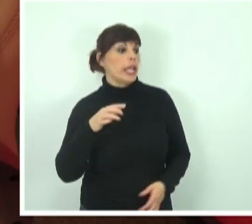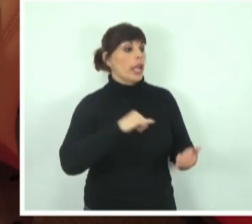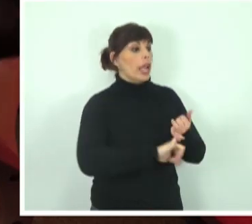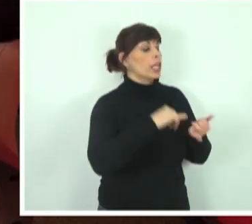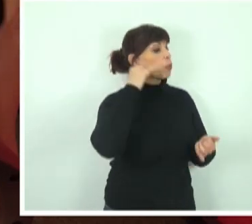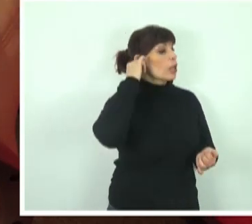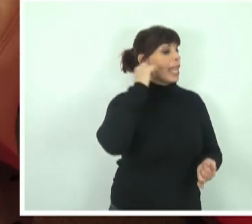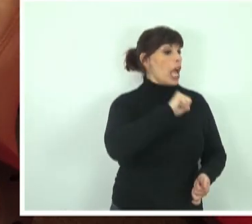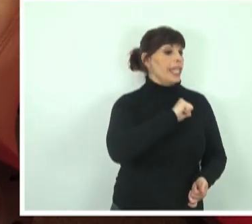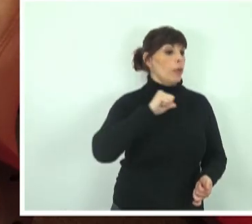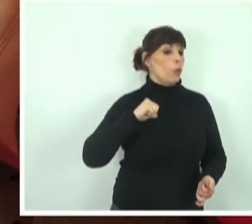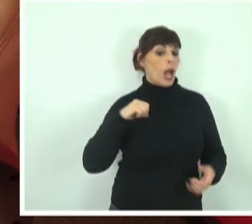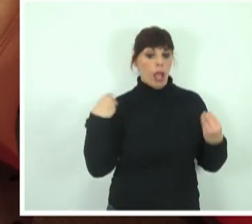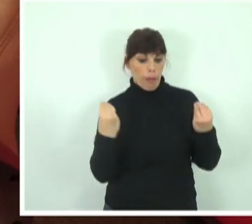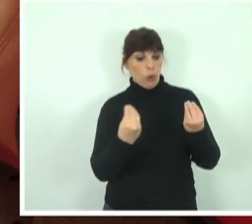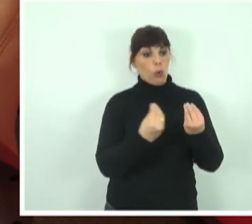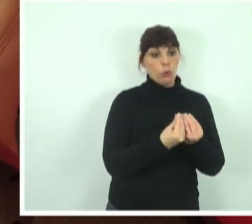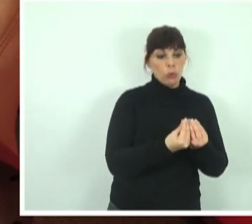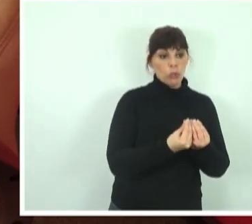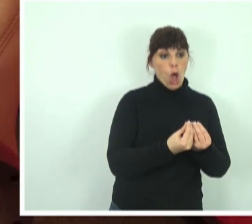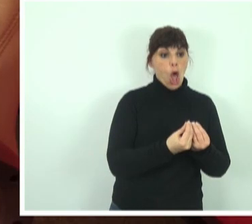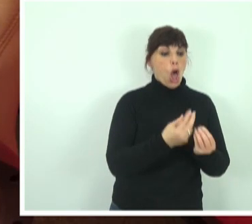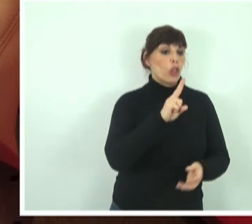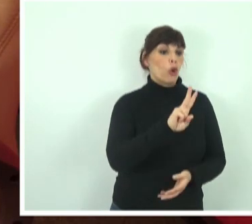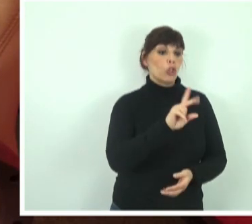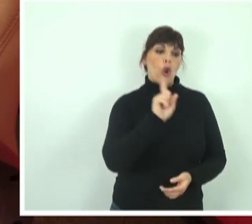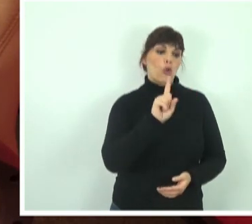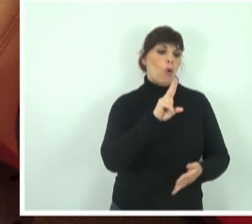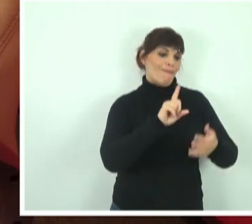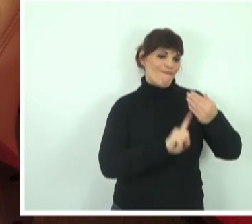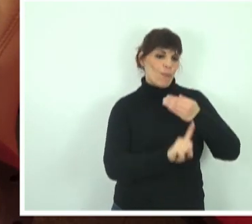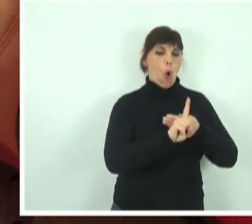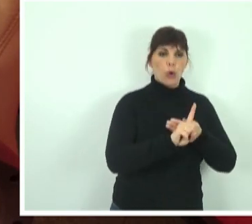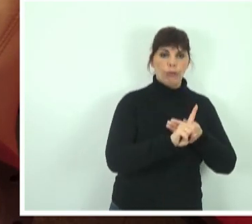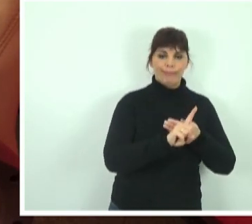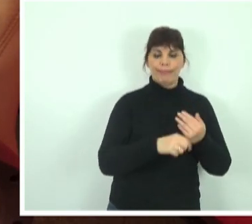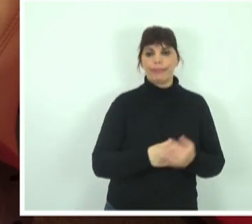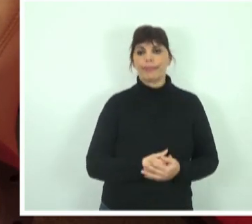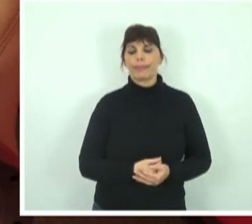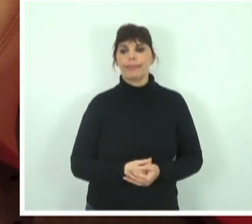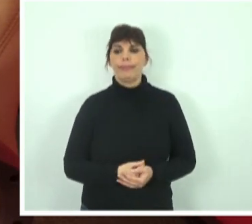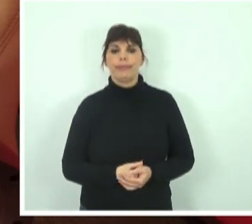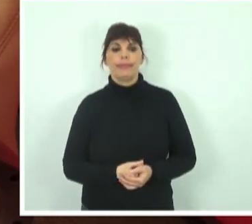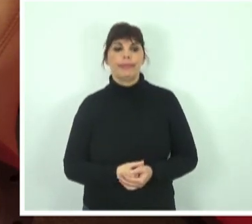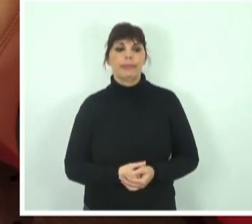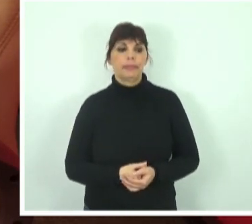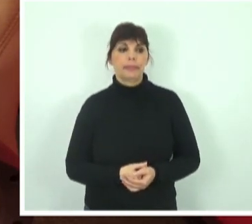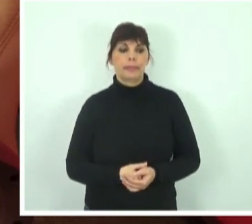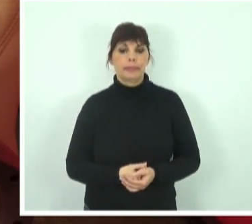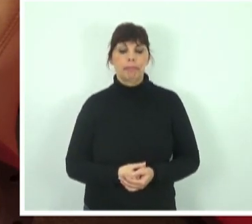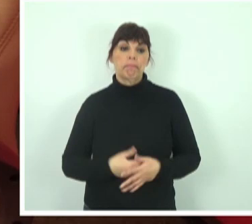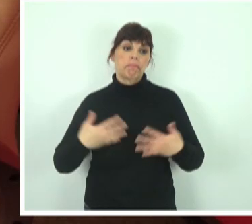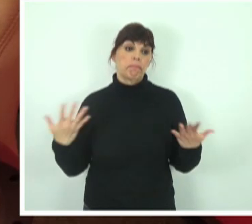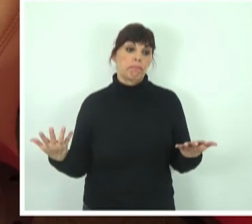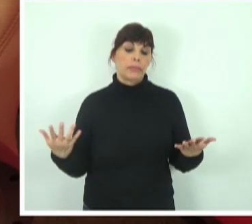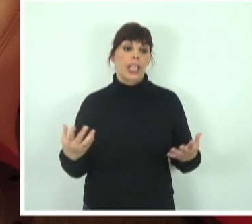cosa. Imagínate, tres personas, dos de ellos están casados. Delante del ser humano parece que hay tres seres humanos.